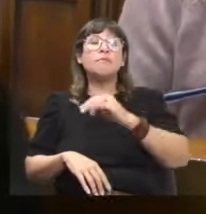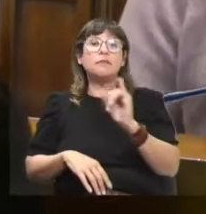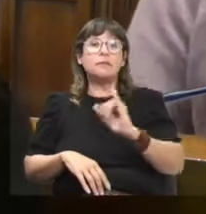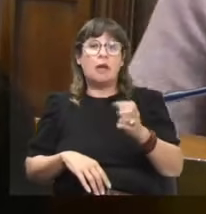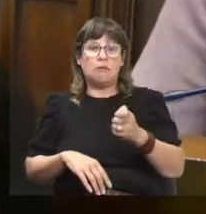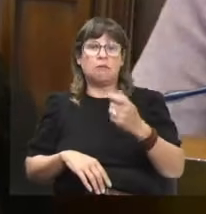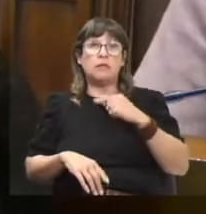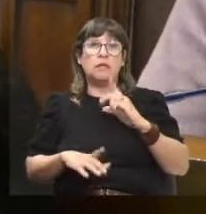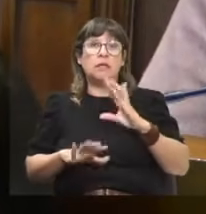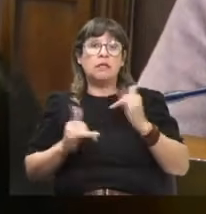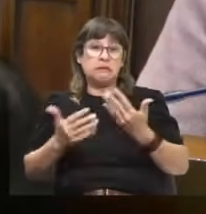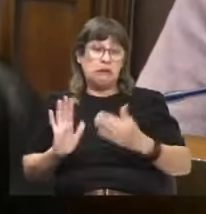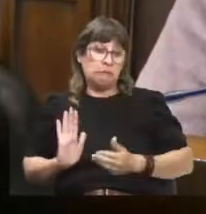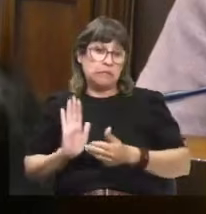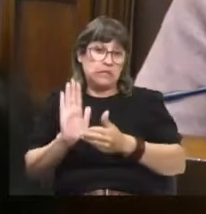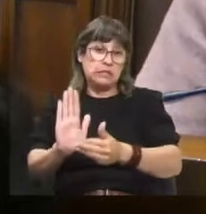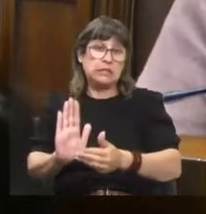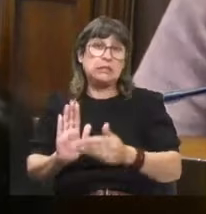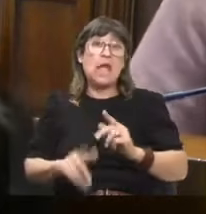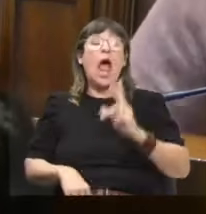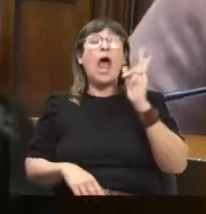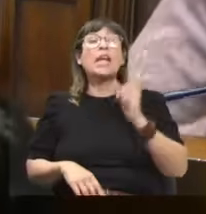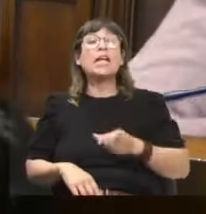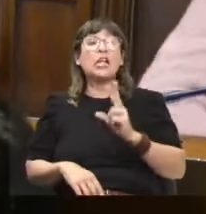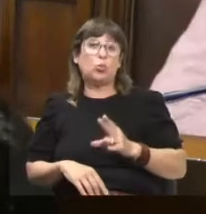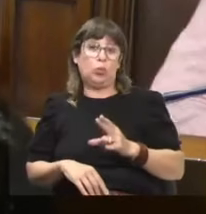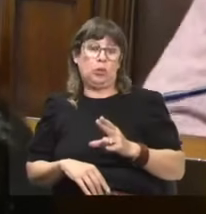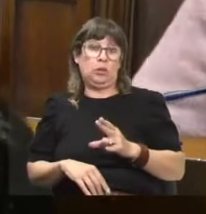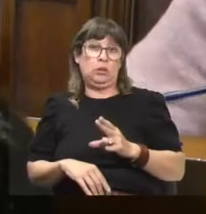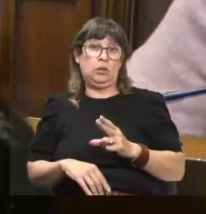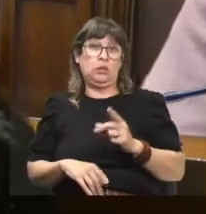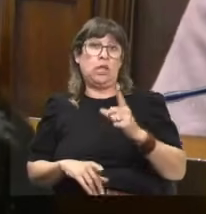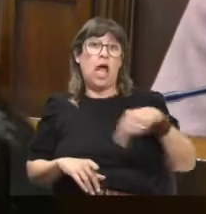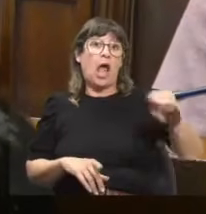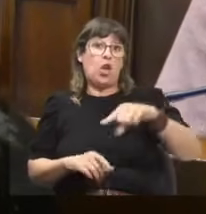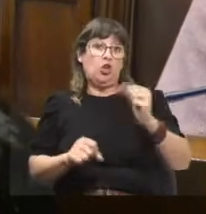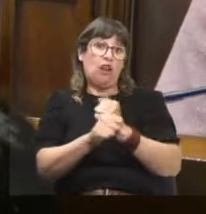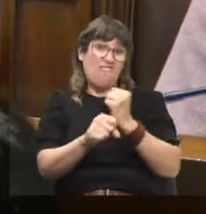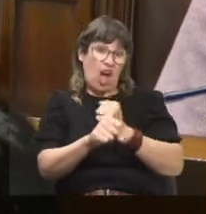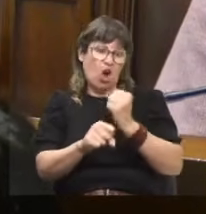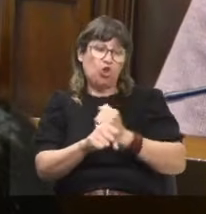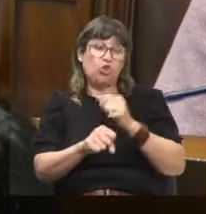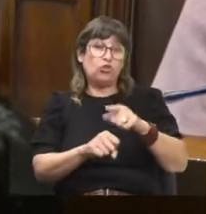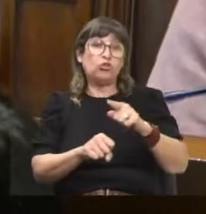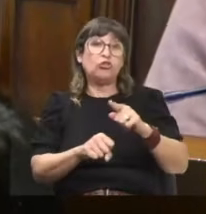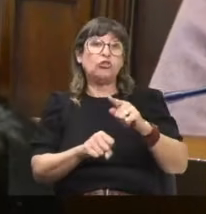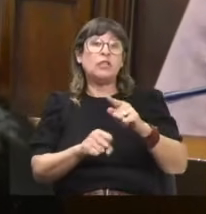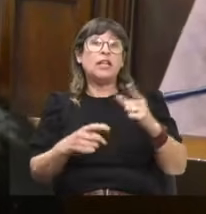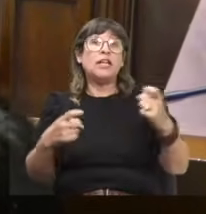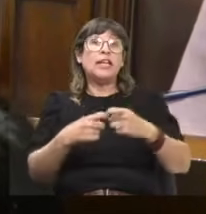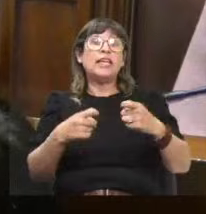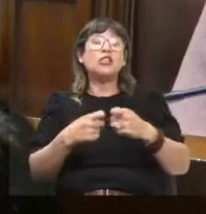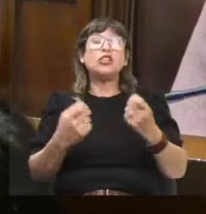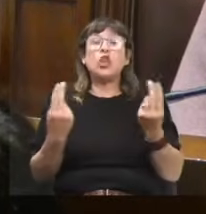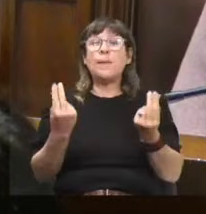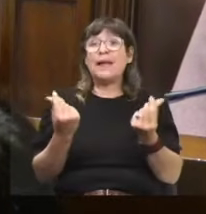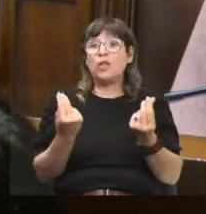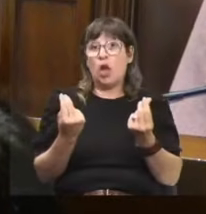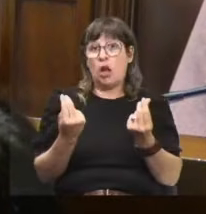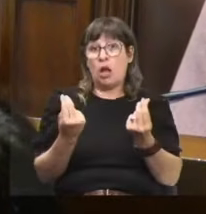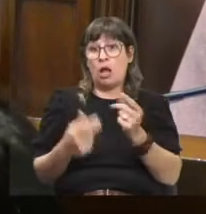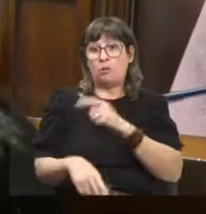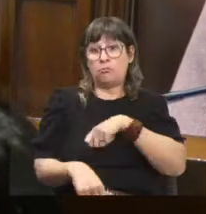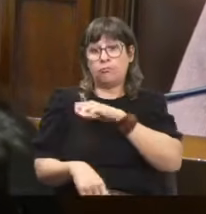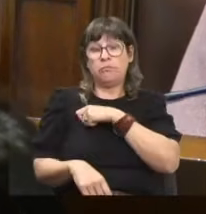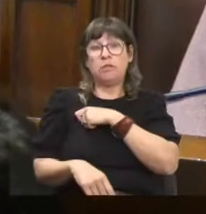ha presentado renuncia a sus trabajos en la Asociación Española, en